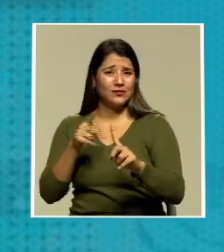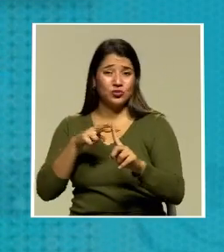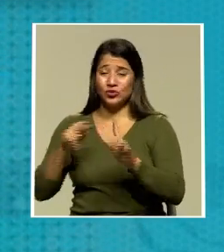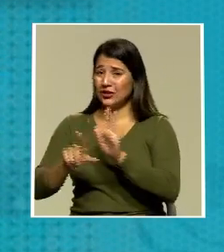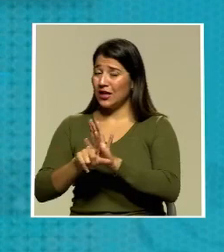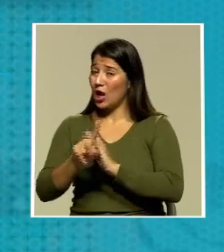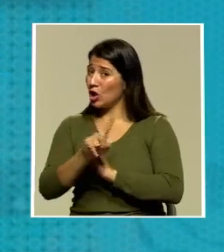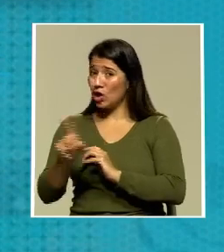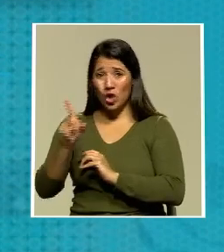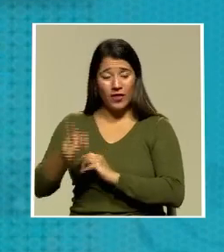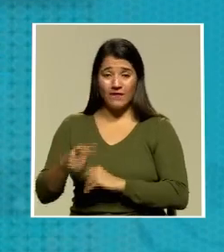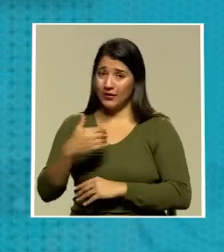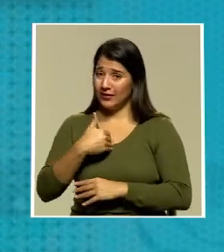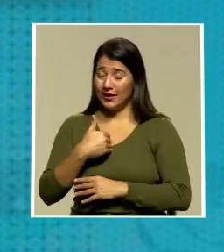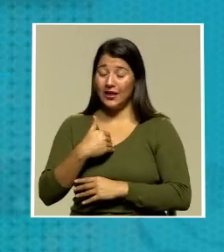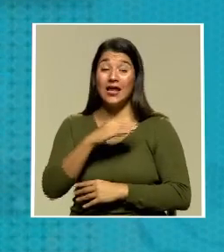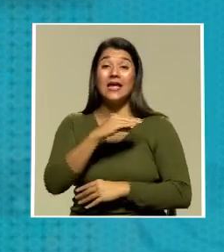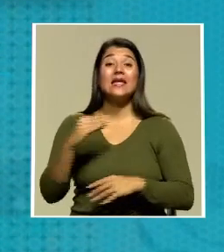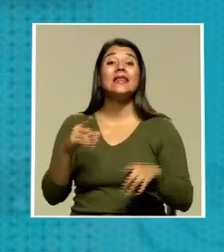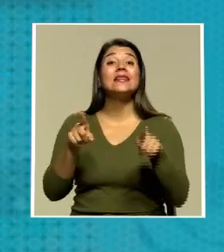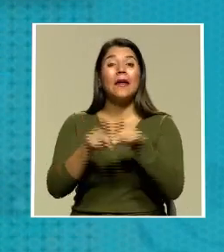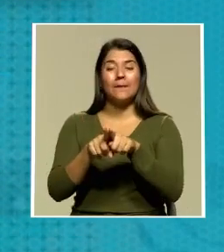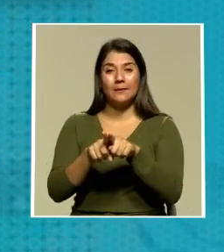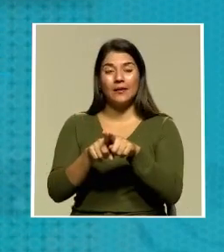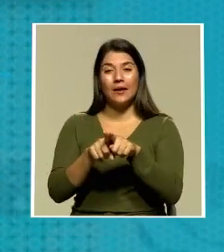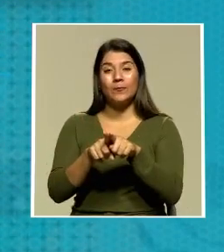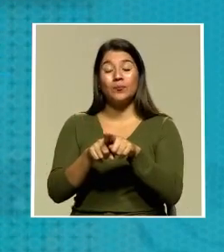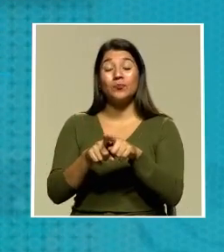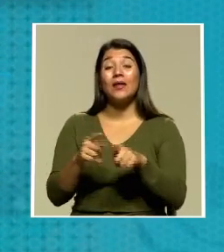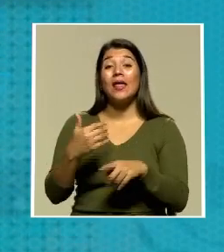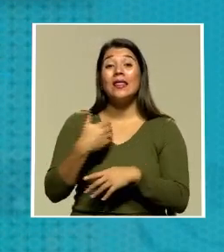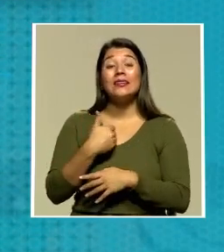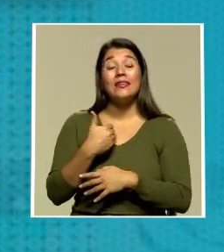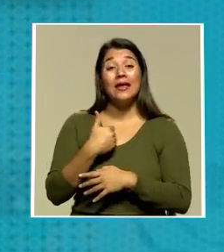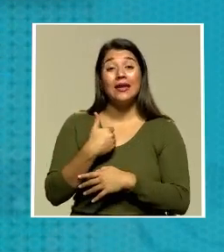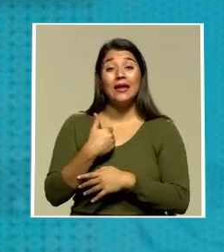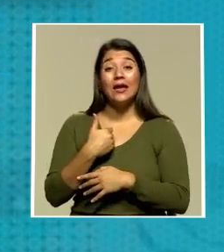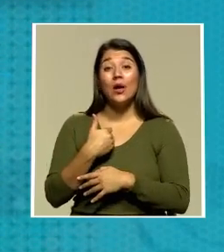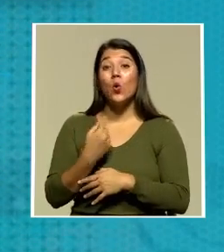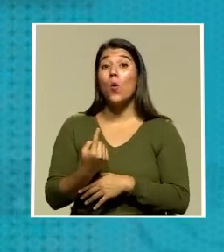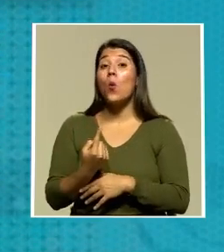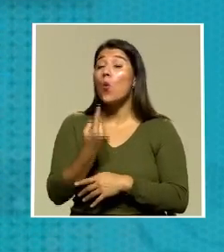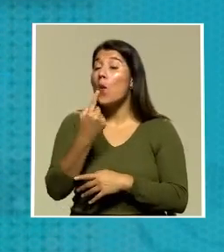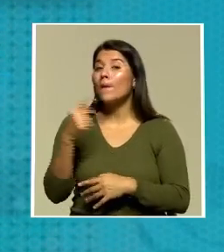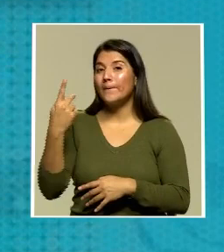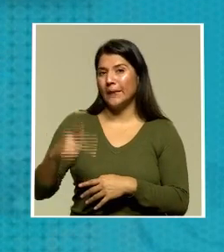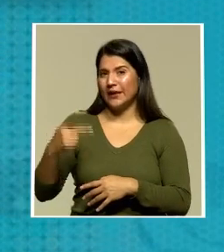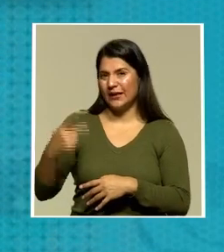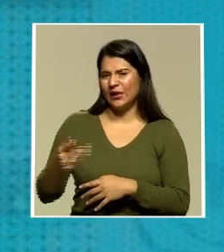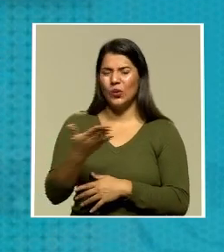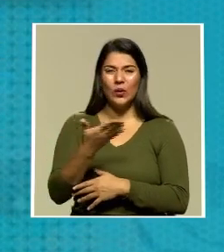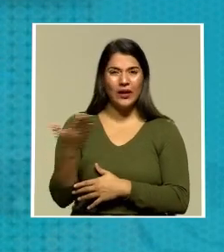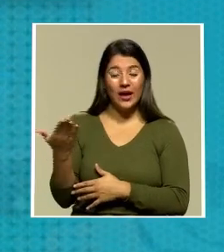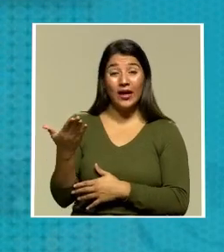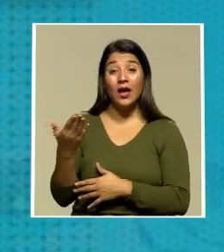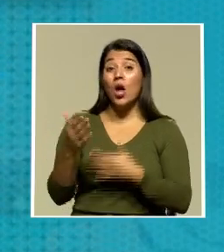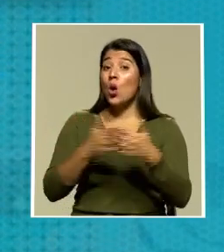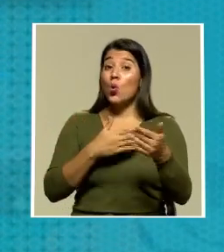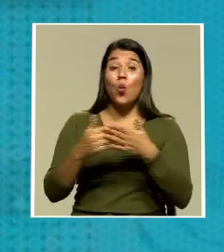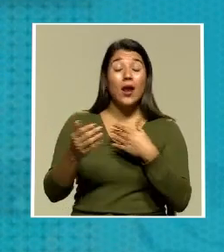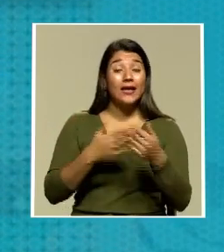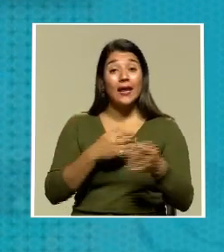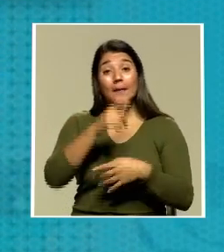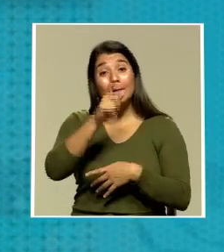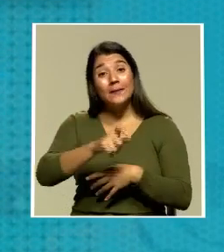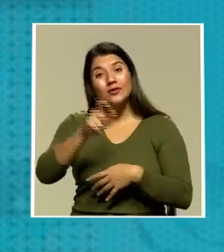corresponden. Adicionalmente a ello, contiene un peligro latente y es el hecho de que cualquier